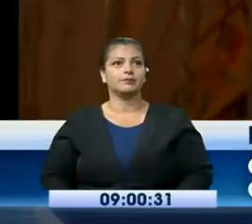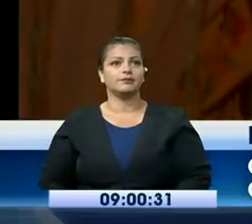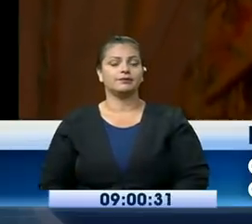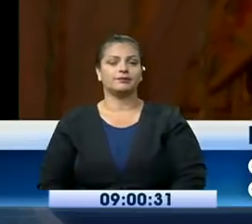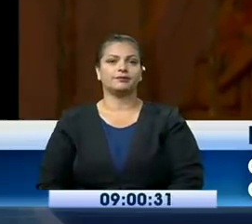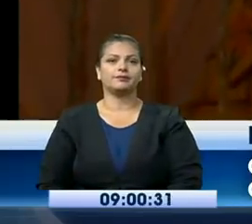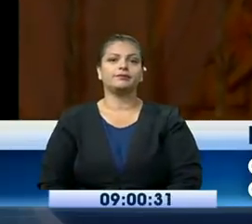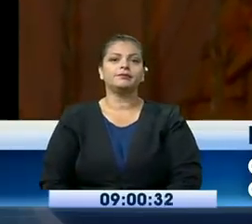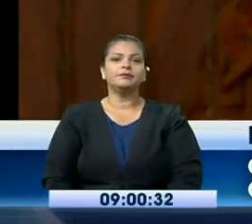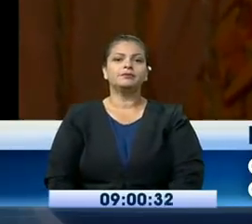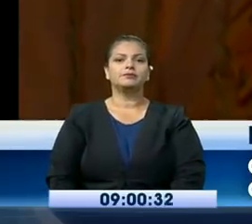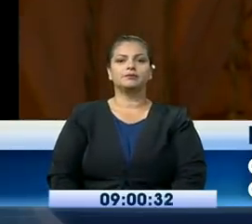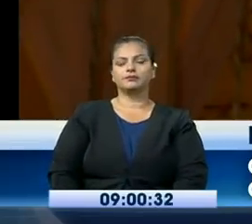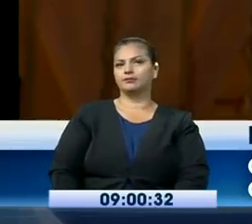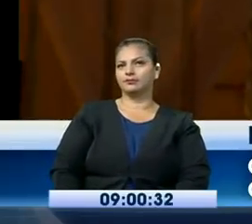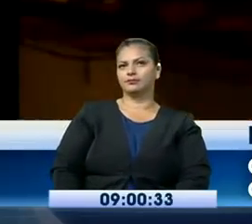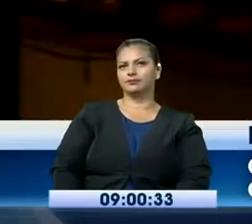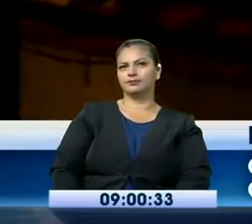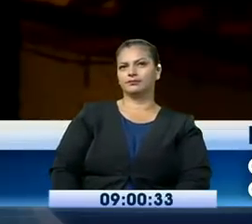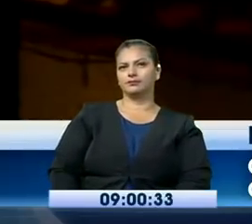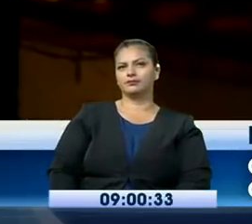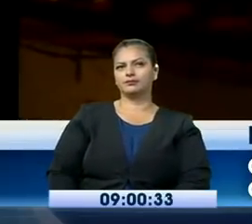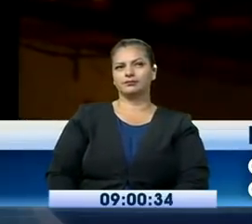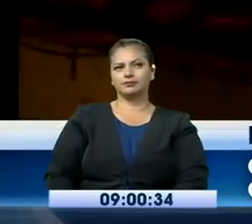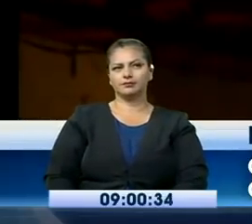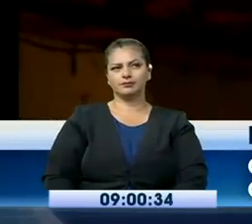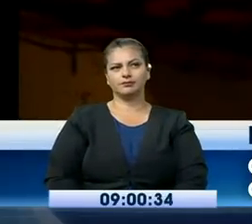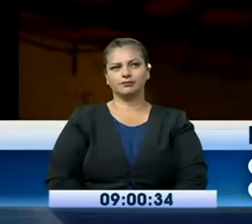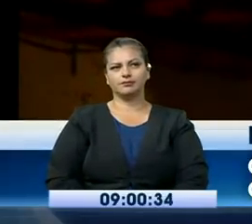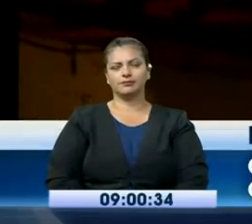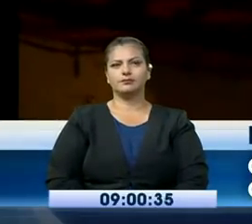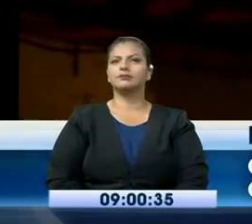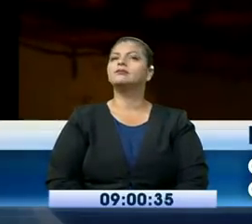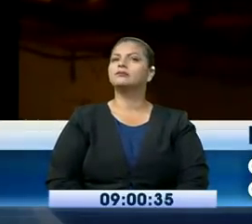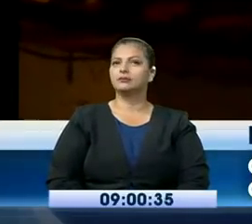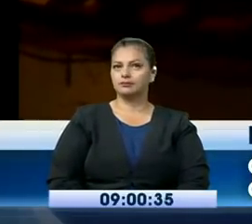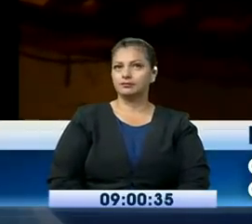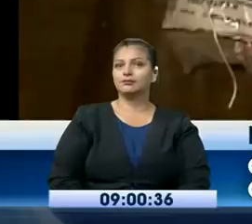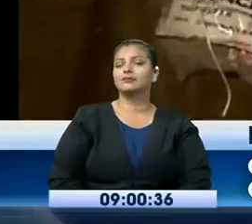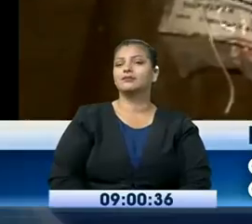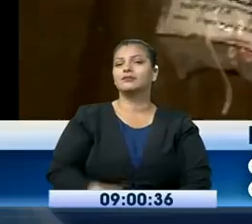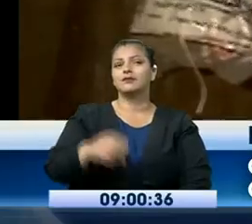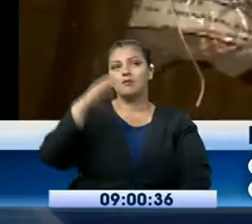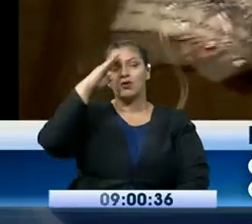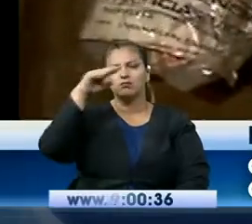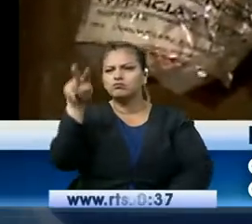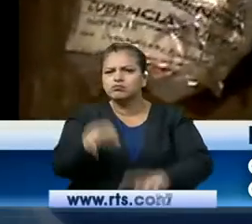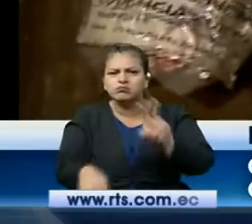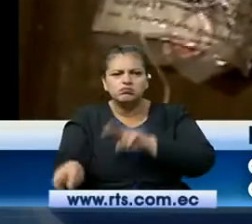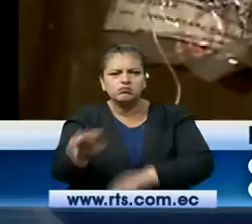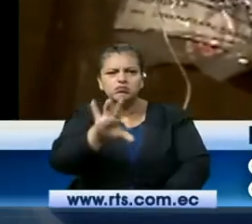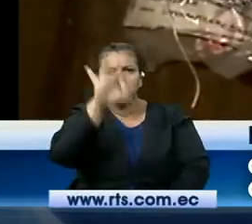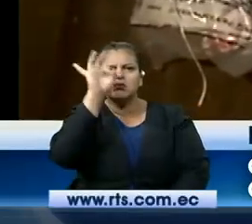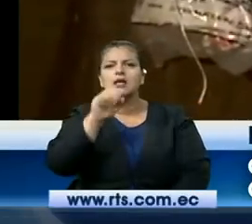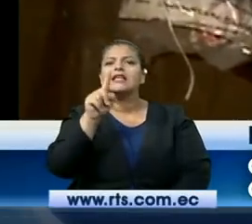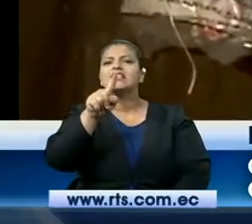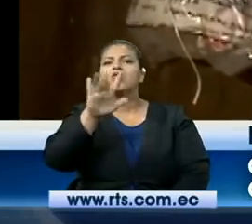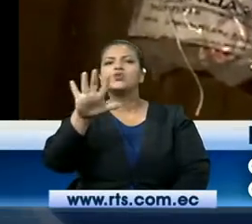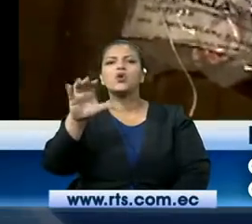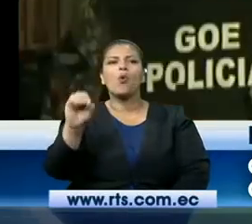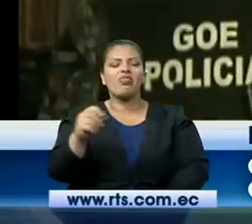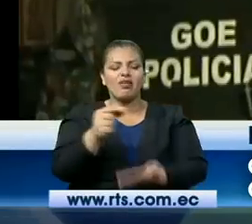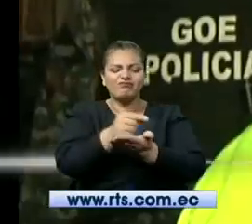de cocaína y marihuana tenemos alrededor de 150 dosis de cocaína y 100 gramos de marihuana tenían caletas